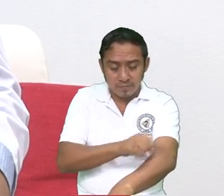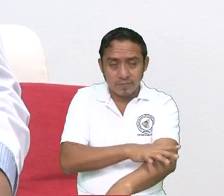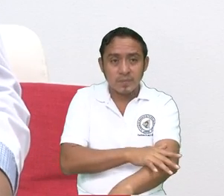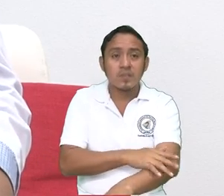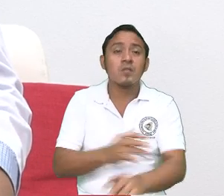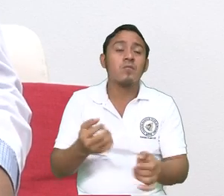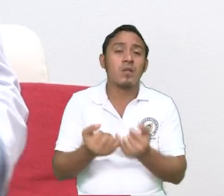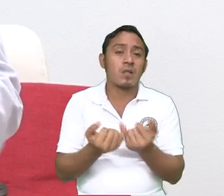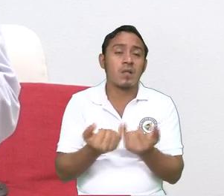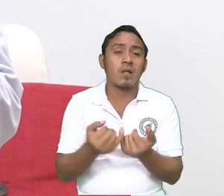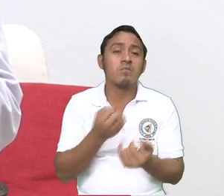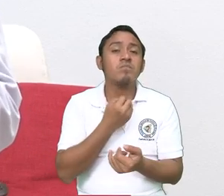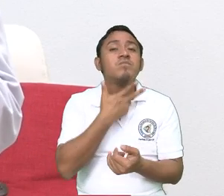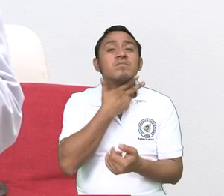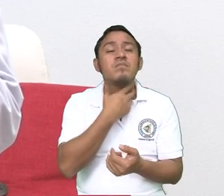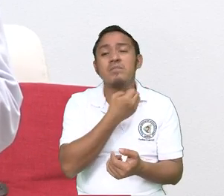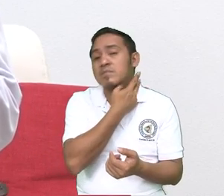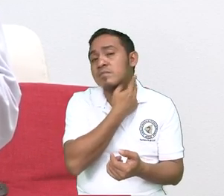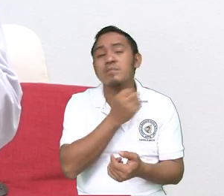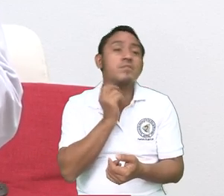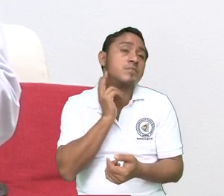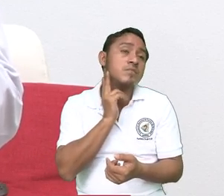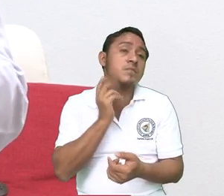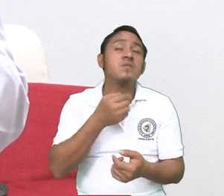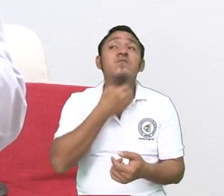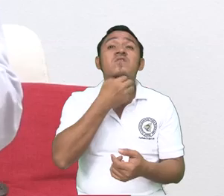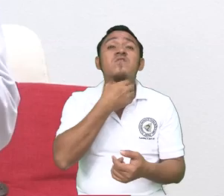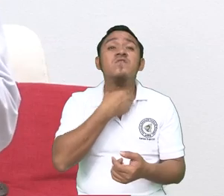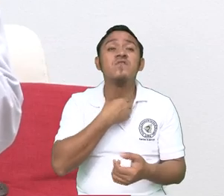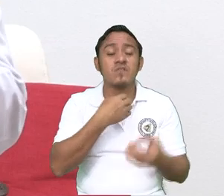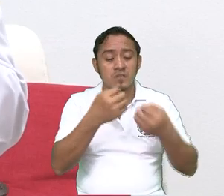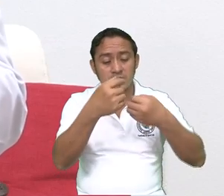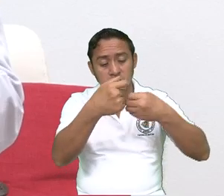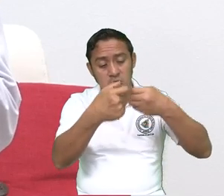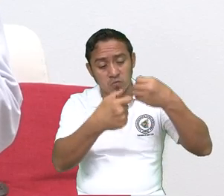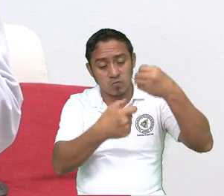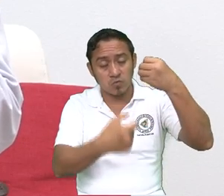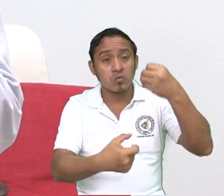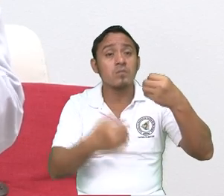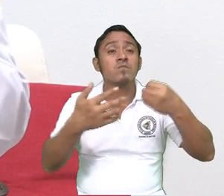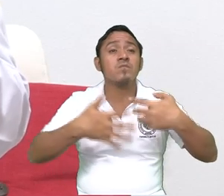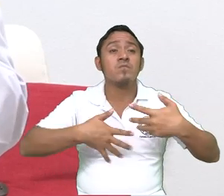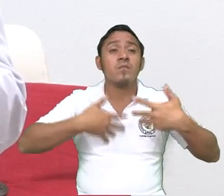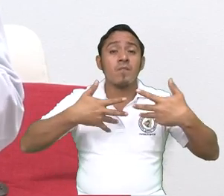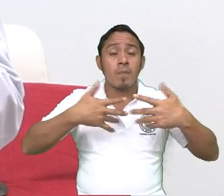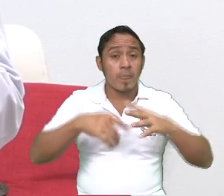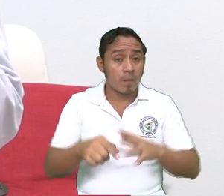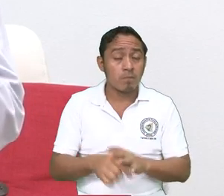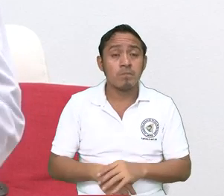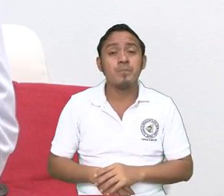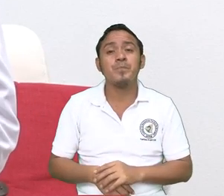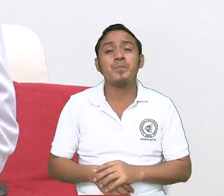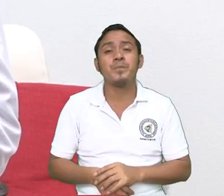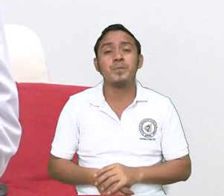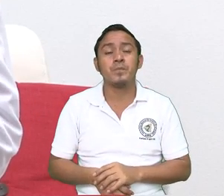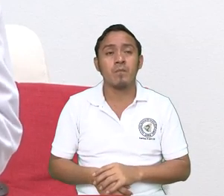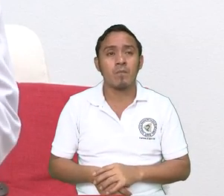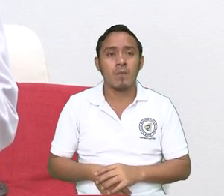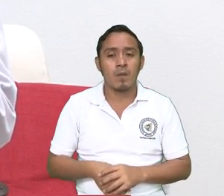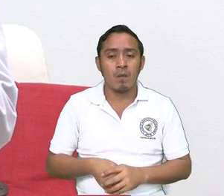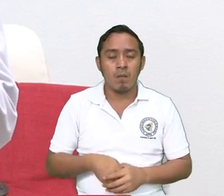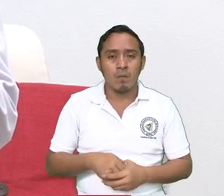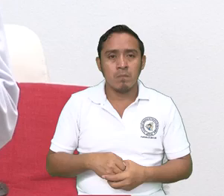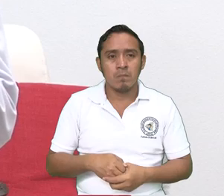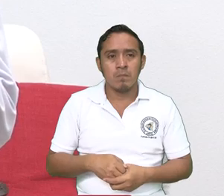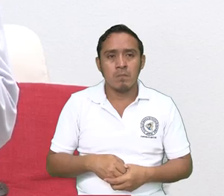extremidades que se miran todas y todas grande de gran calibre y